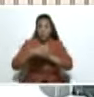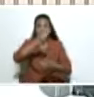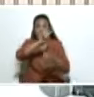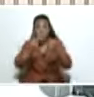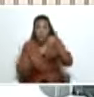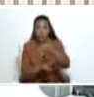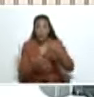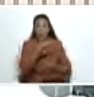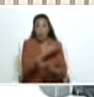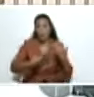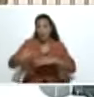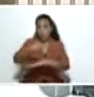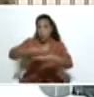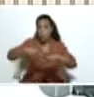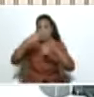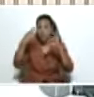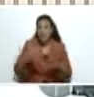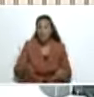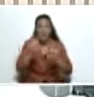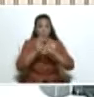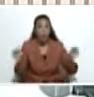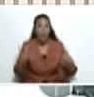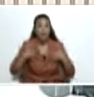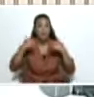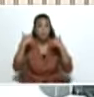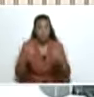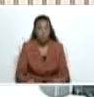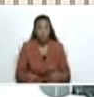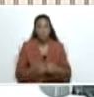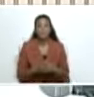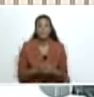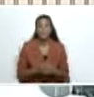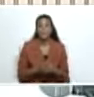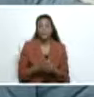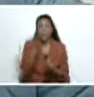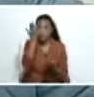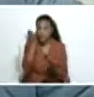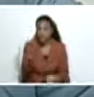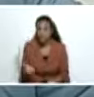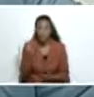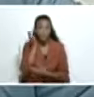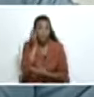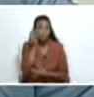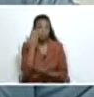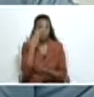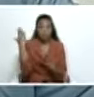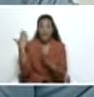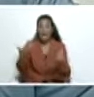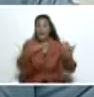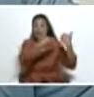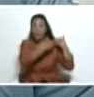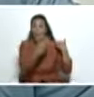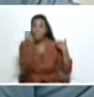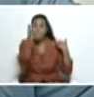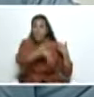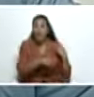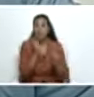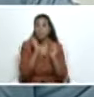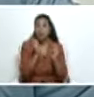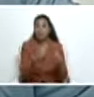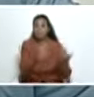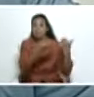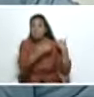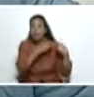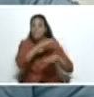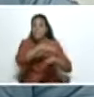vicepresidenta de Gobierno para Ciencia, Tecnología, Educación y Salud, que está encargada, además de las tareas que tiene